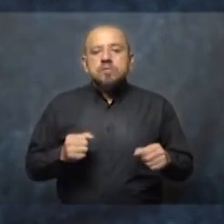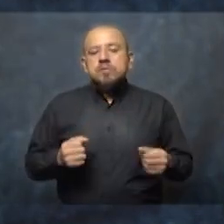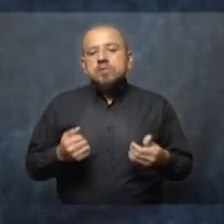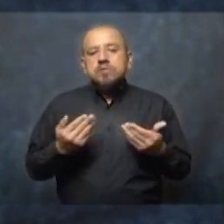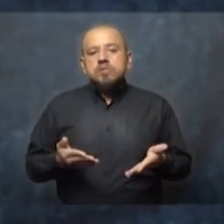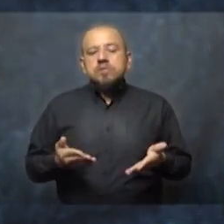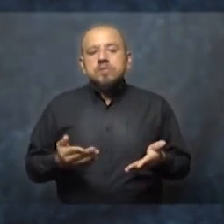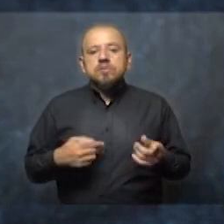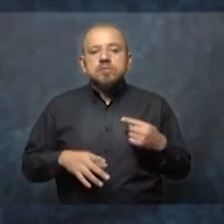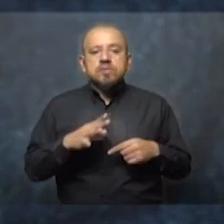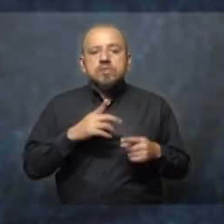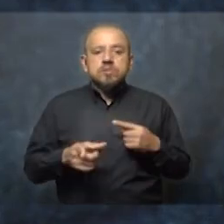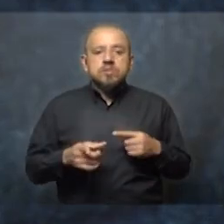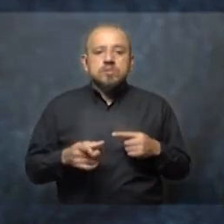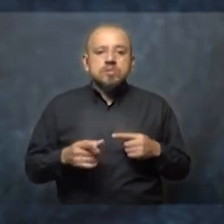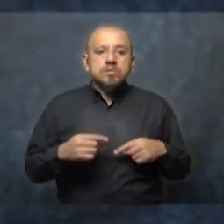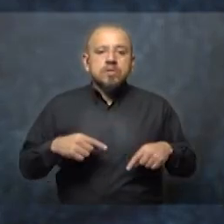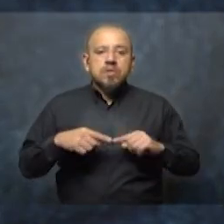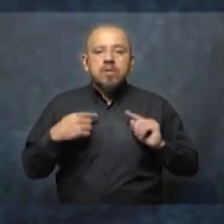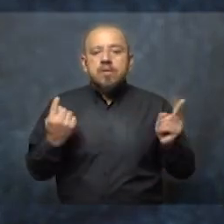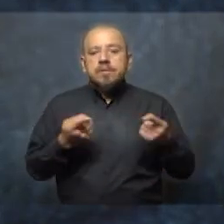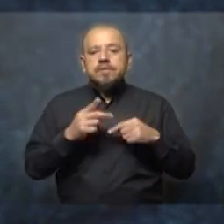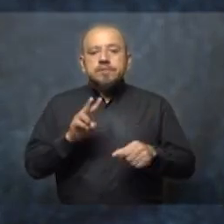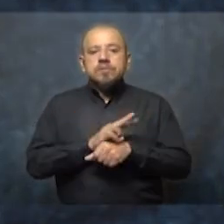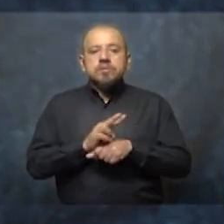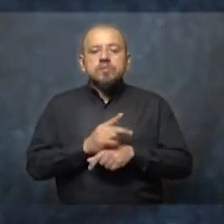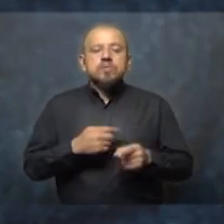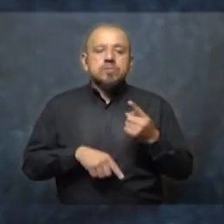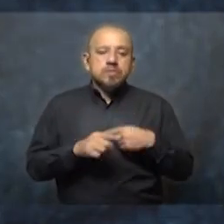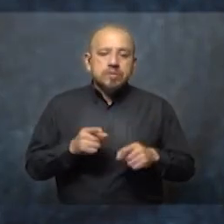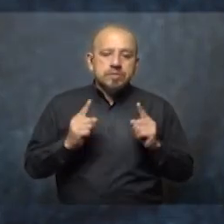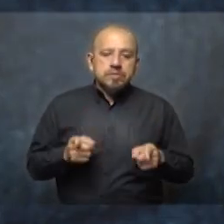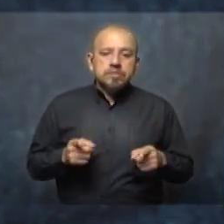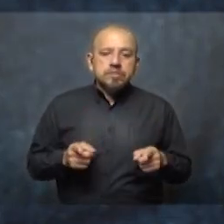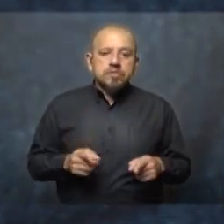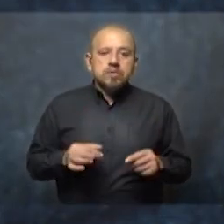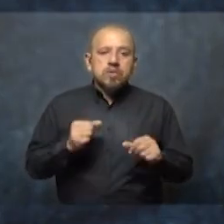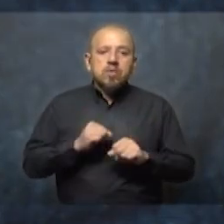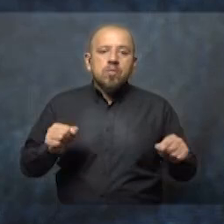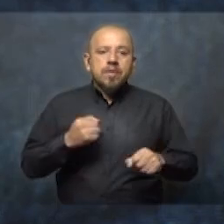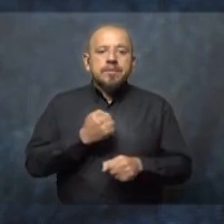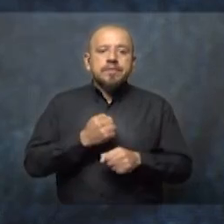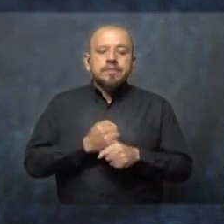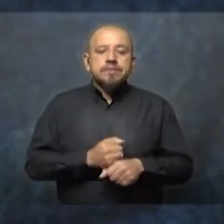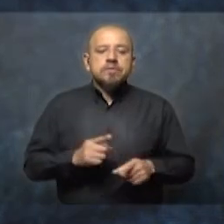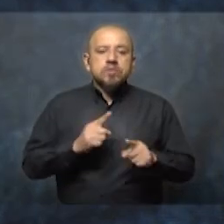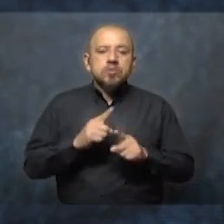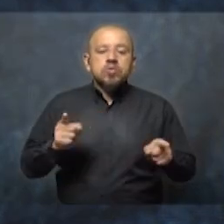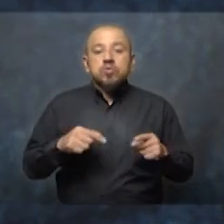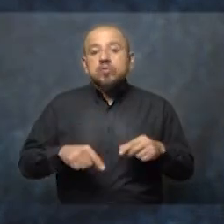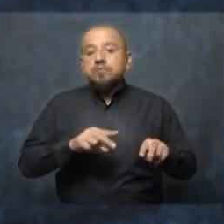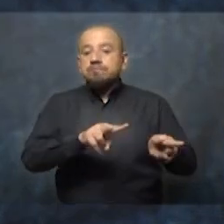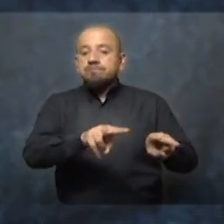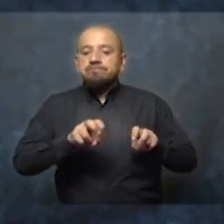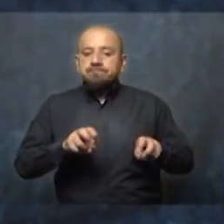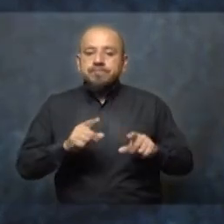y ahí Bueno estamos en el ámbito del mercado el cuidado pero también puede ser un trabajo No remunerado No Y ahí bueno